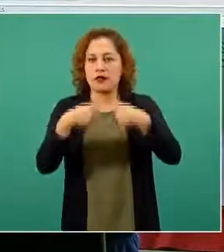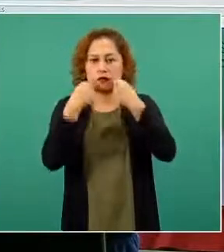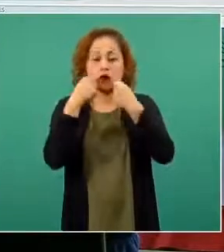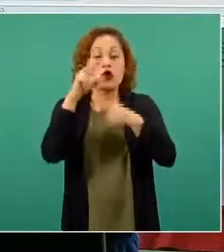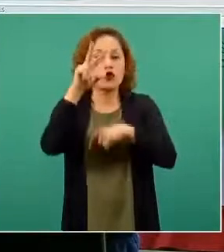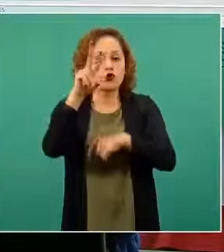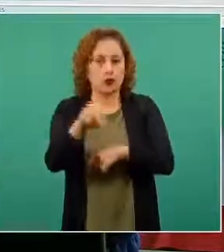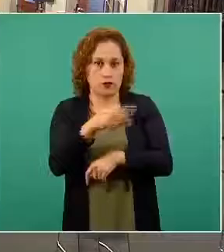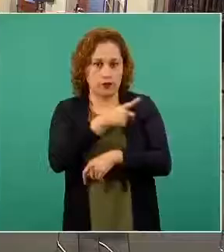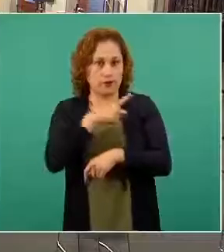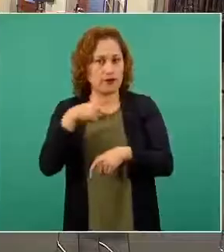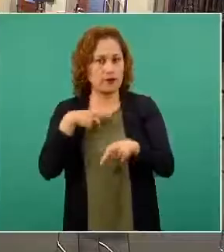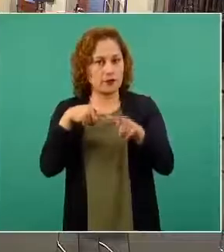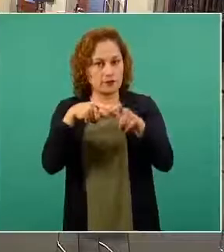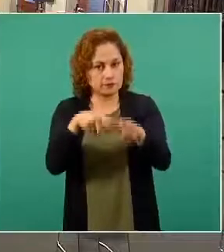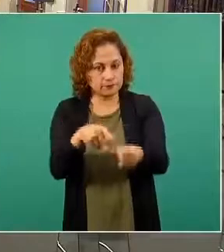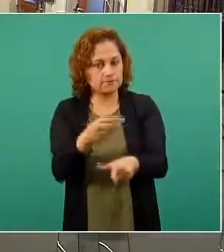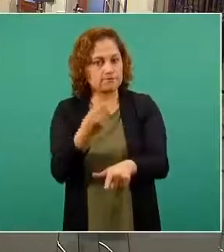en ello.